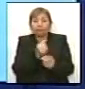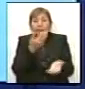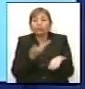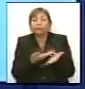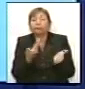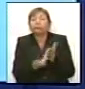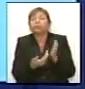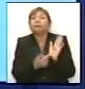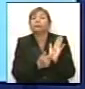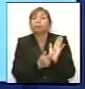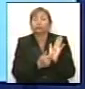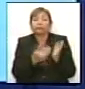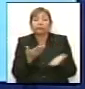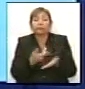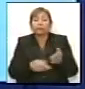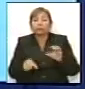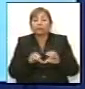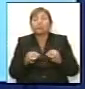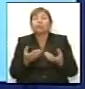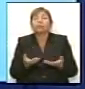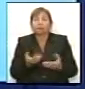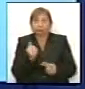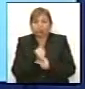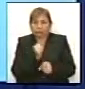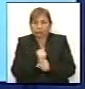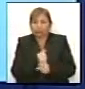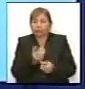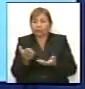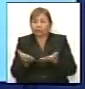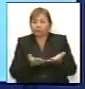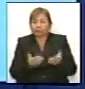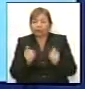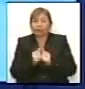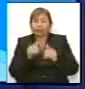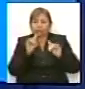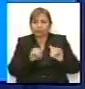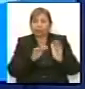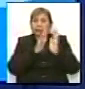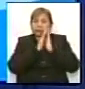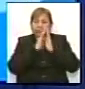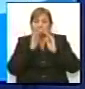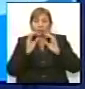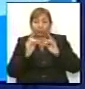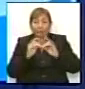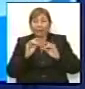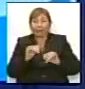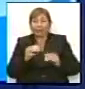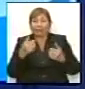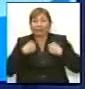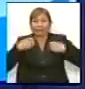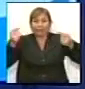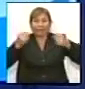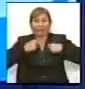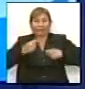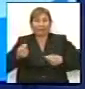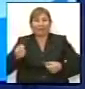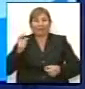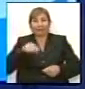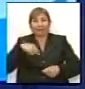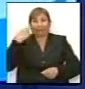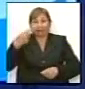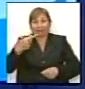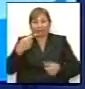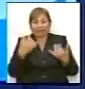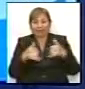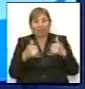la situación de ambos escenarios que servirán para albergar a los deportistas que participarán en los